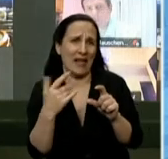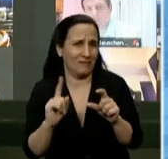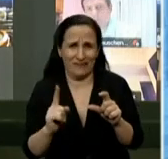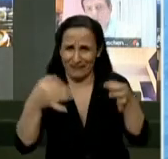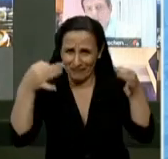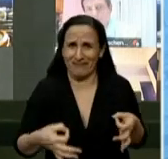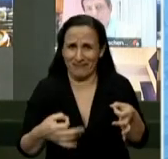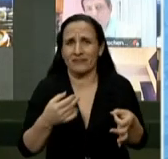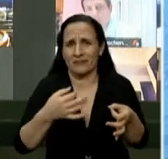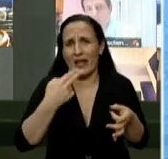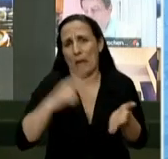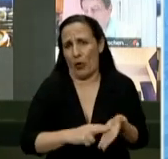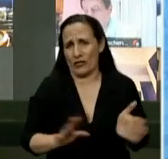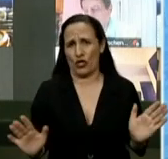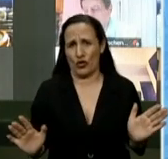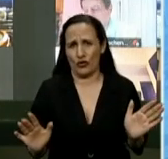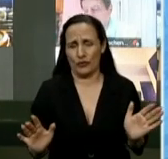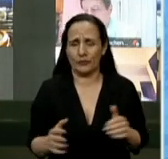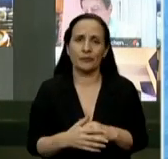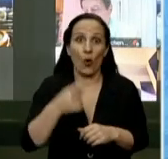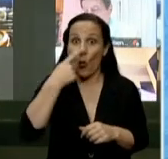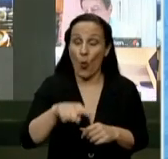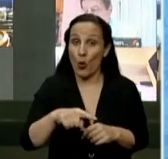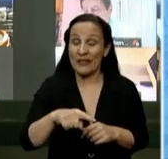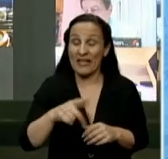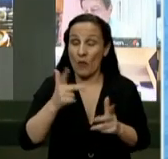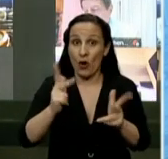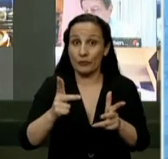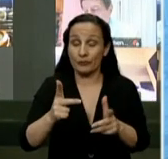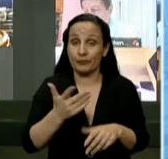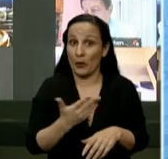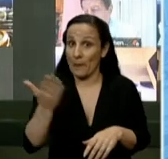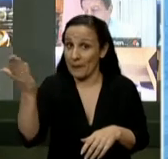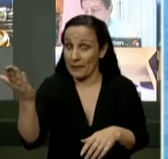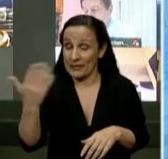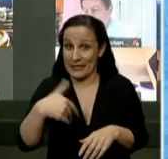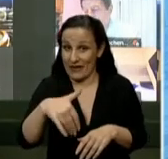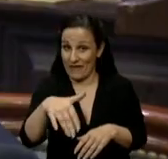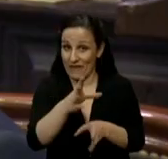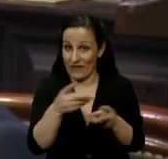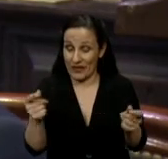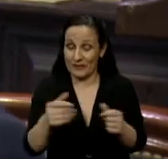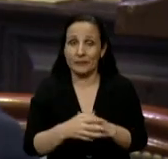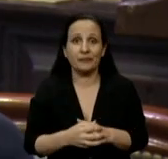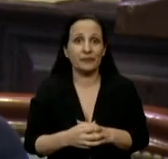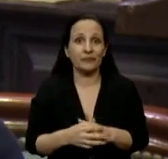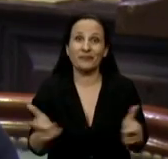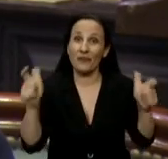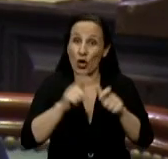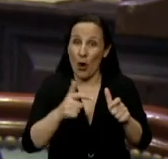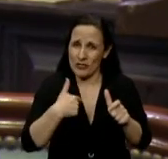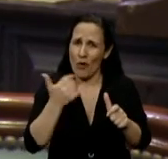claramente es un impuesto. Y lo último, presidente, y para terminar, señalamos también en la